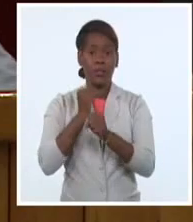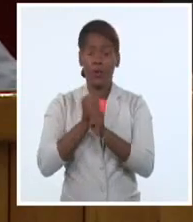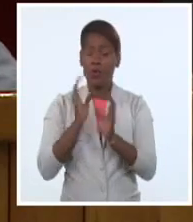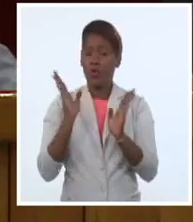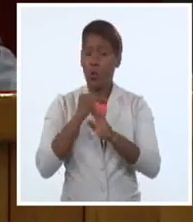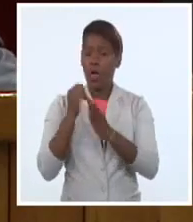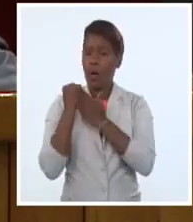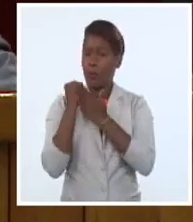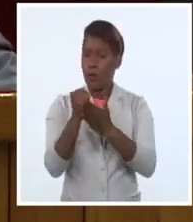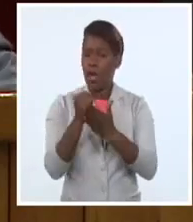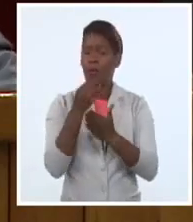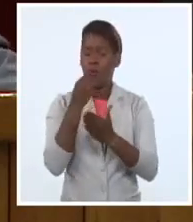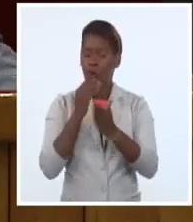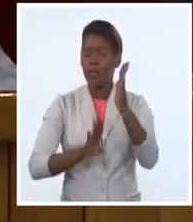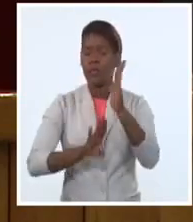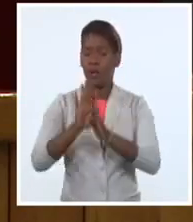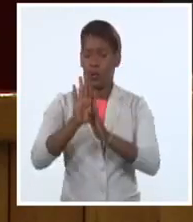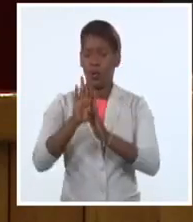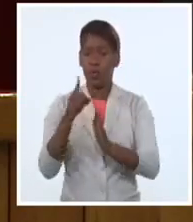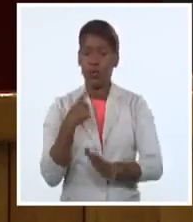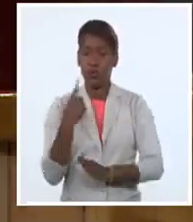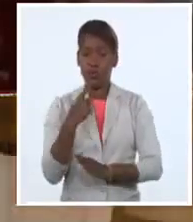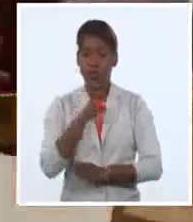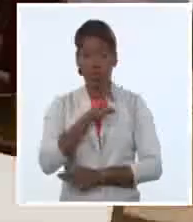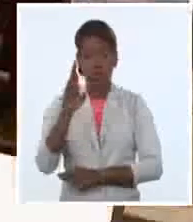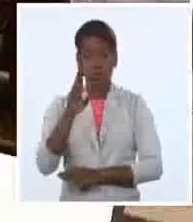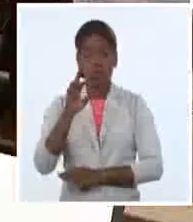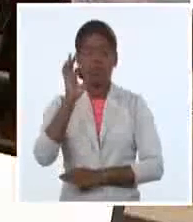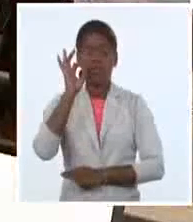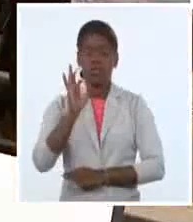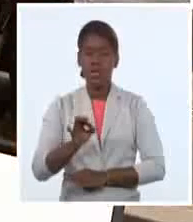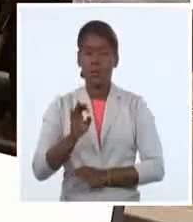respeta, promueve y garantiza derechos.